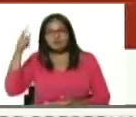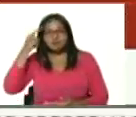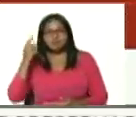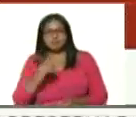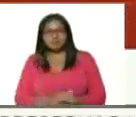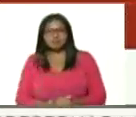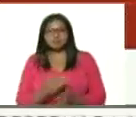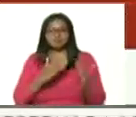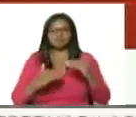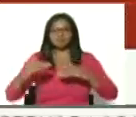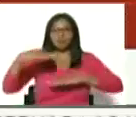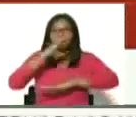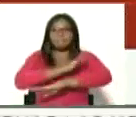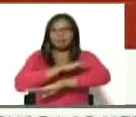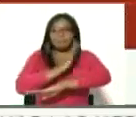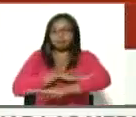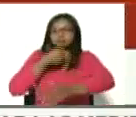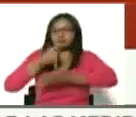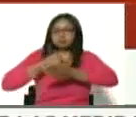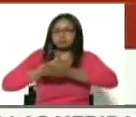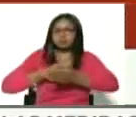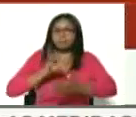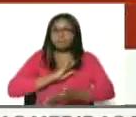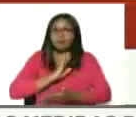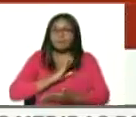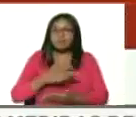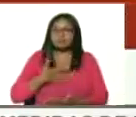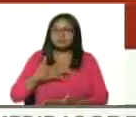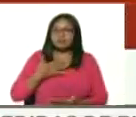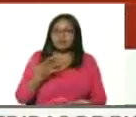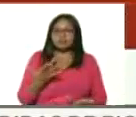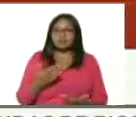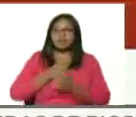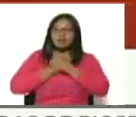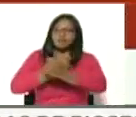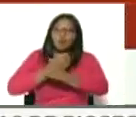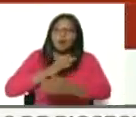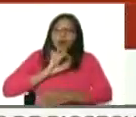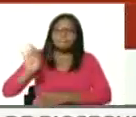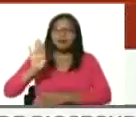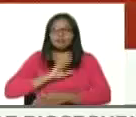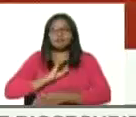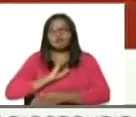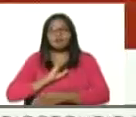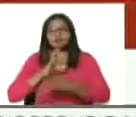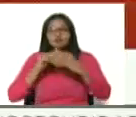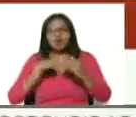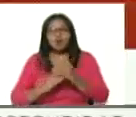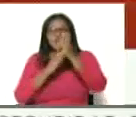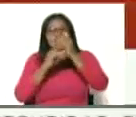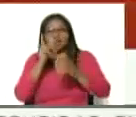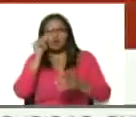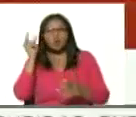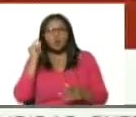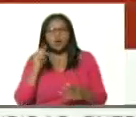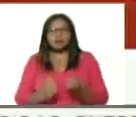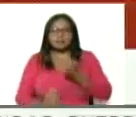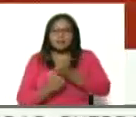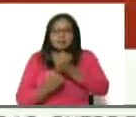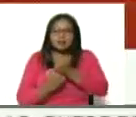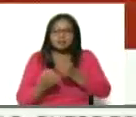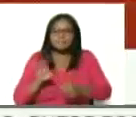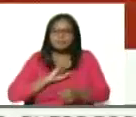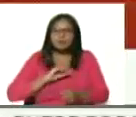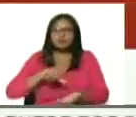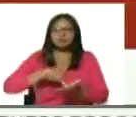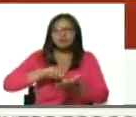la moral combativa, el espíritu de combate, el amor a la patria de todos los líderes y lideresas de la base, de